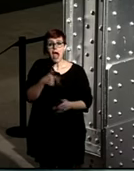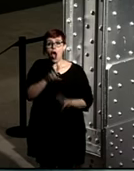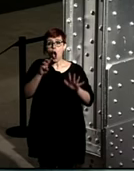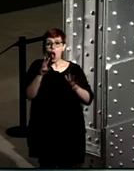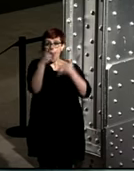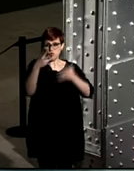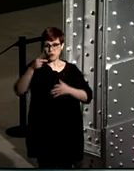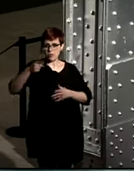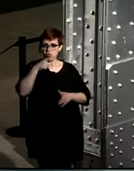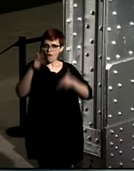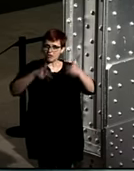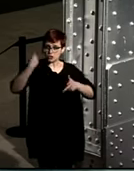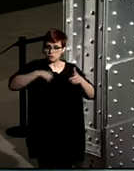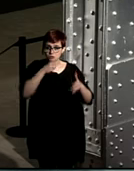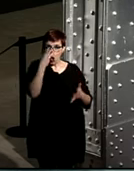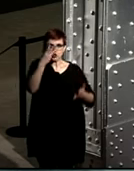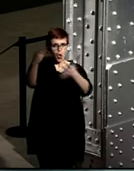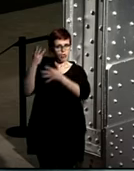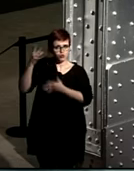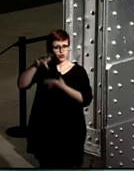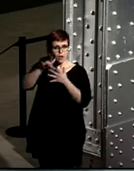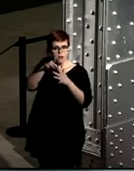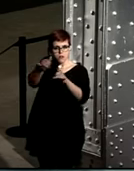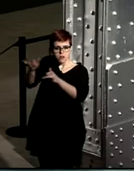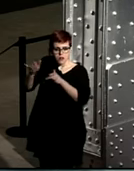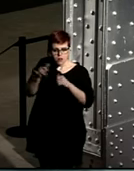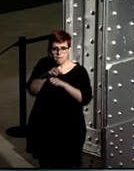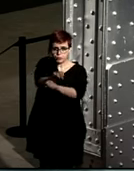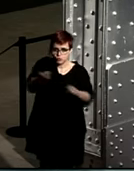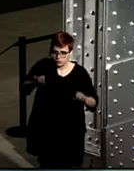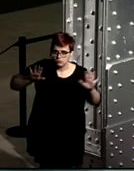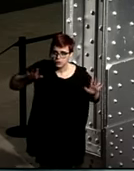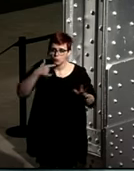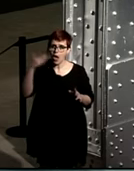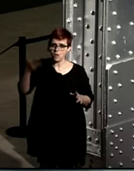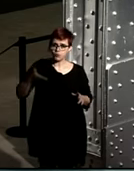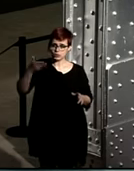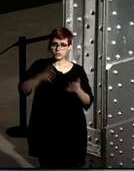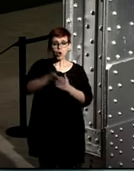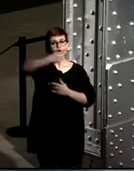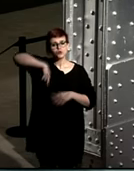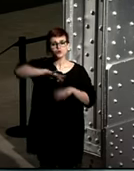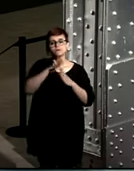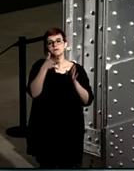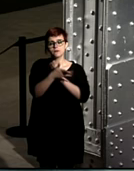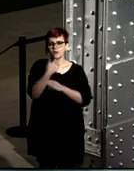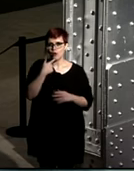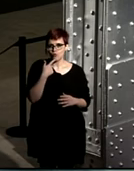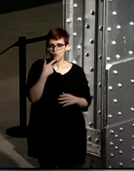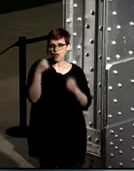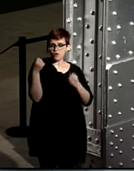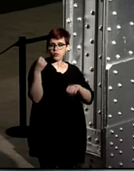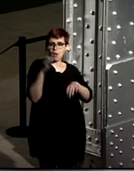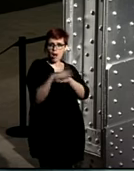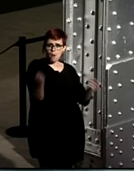años atrás, algo así. Son cosas como muy... Y eso es lo importante, ¿no? Que realmente nosotros no tenemos unas armas de promoción como